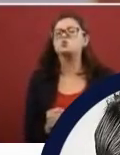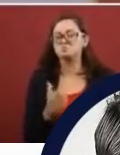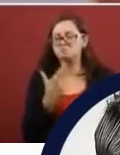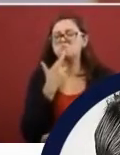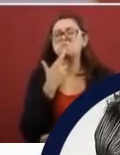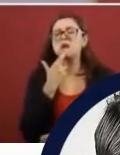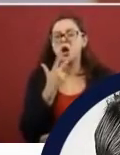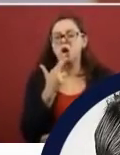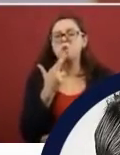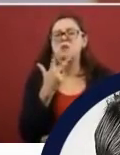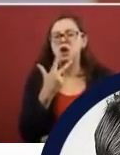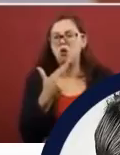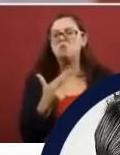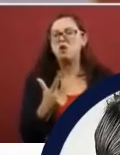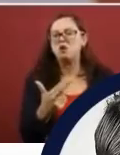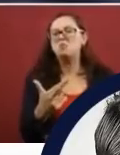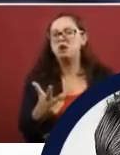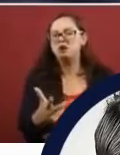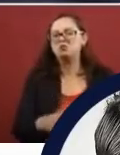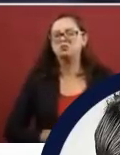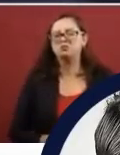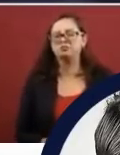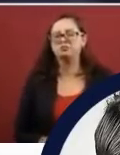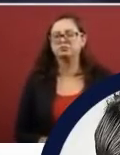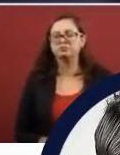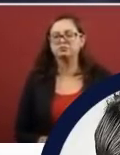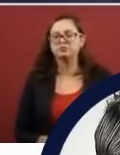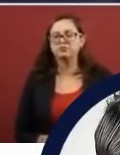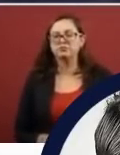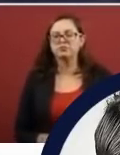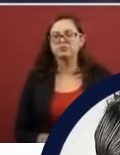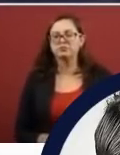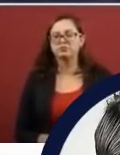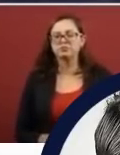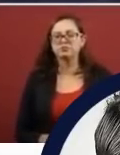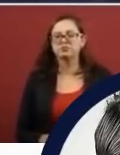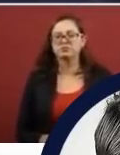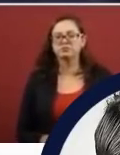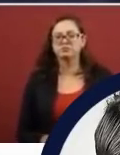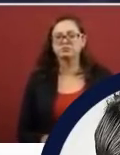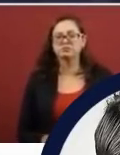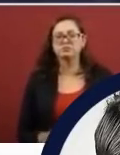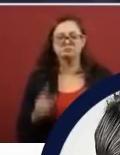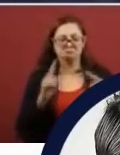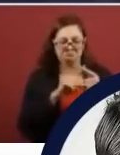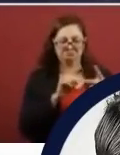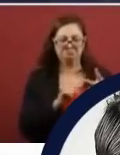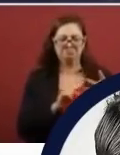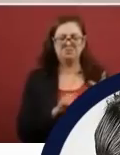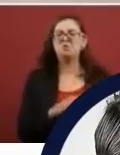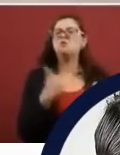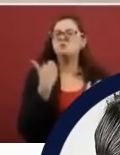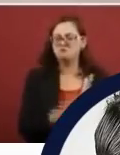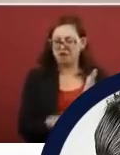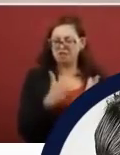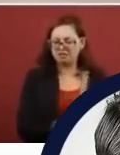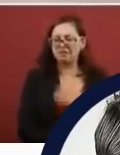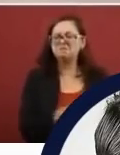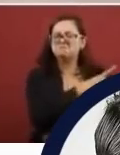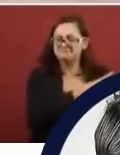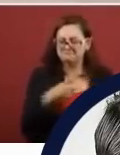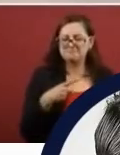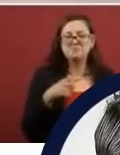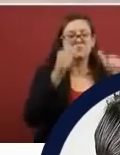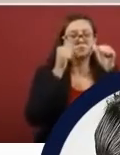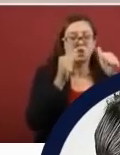el cambio de régimen que propuso en la campaña, específicamente en el tema de las estancias infantiles. No creo que haya sido el mejor tema tampoco el refugio